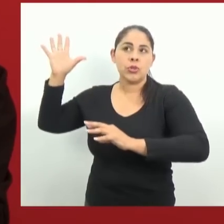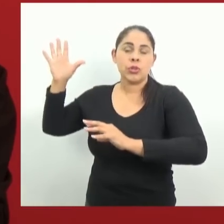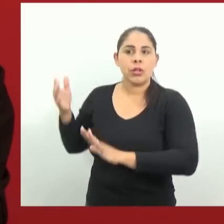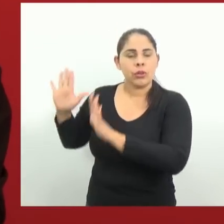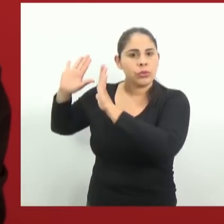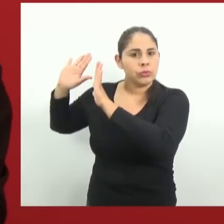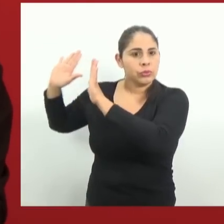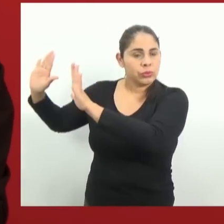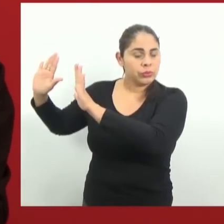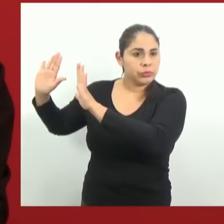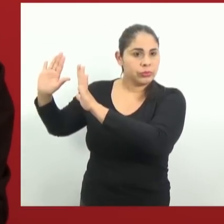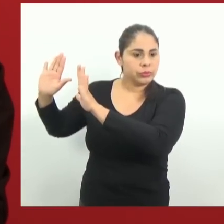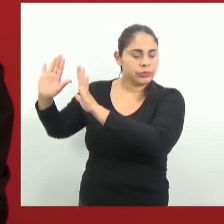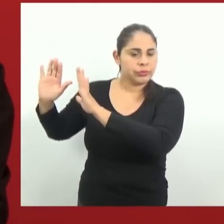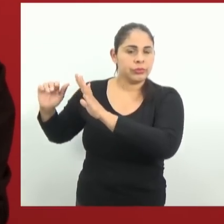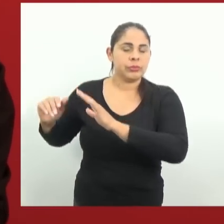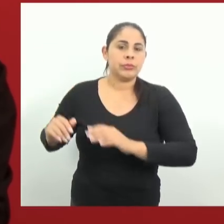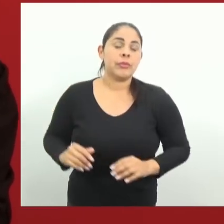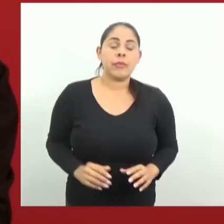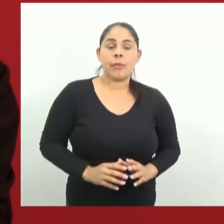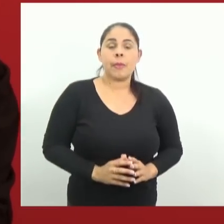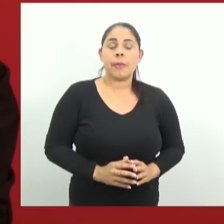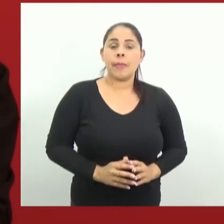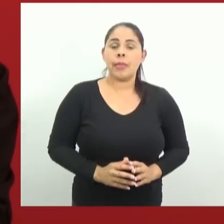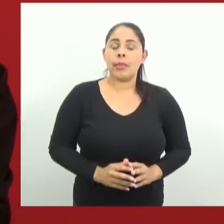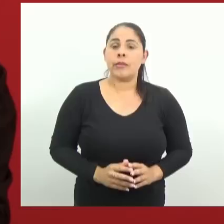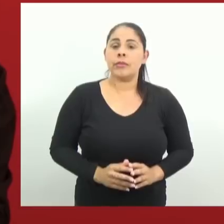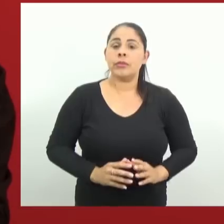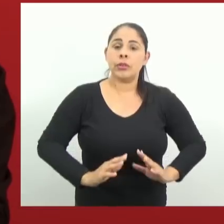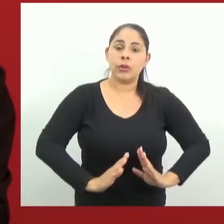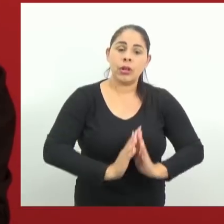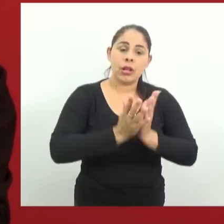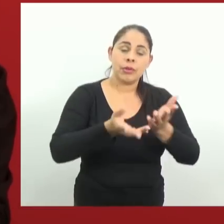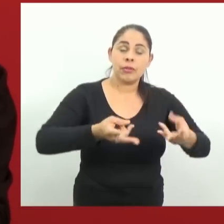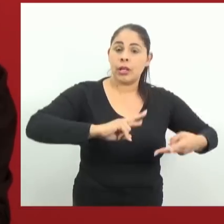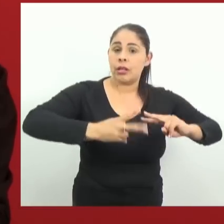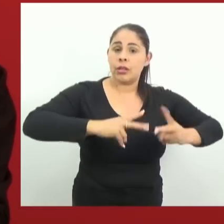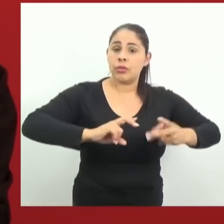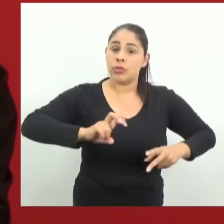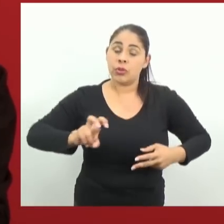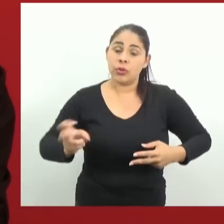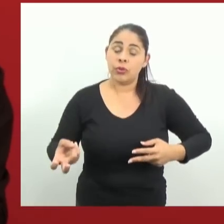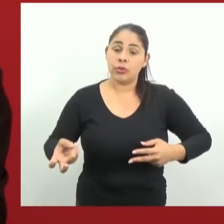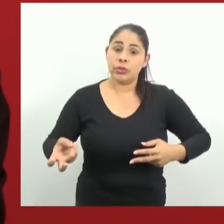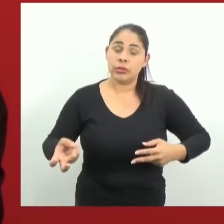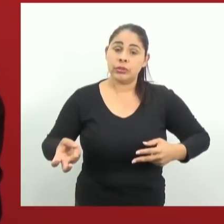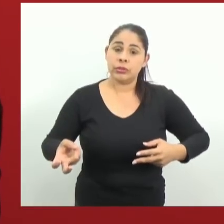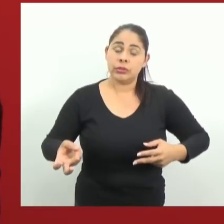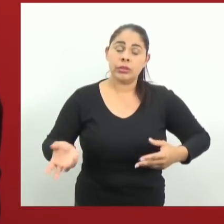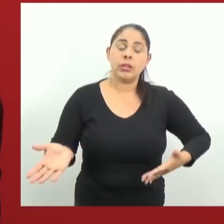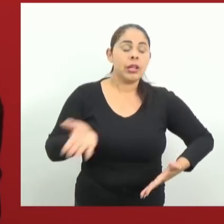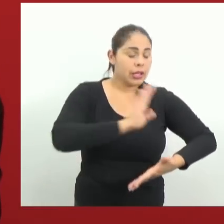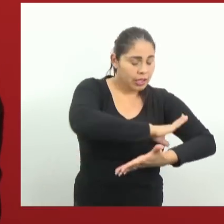O como dice la Biblia hebreica Septuagintense, en eternidad